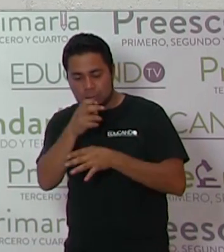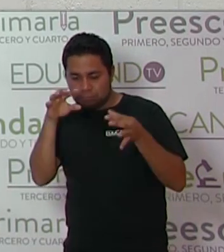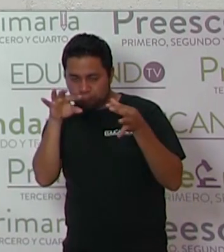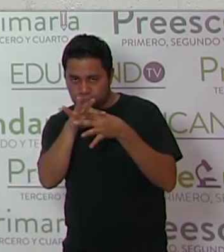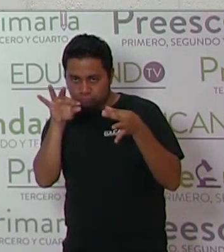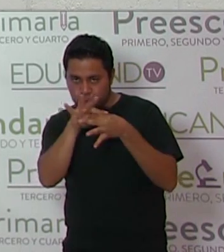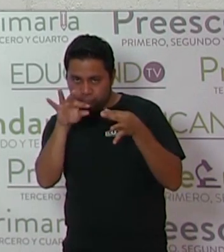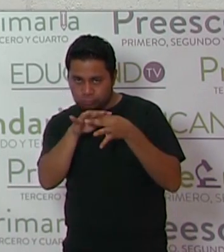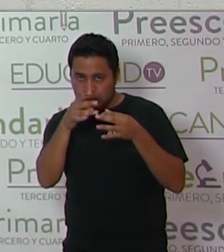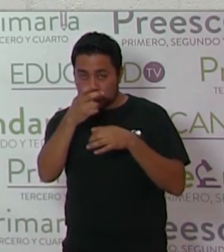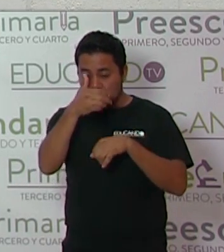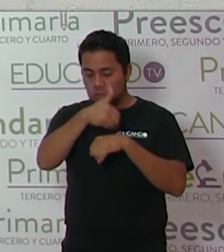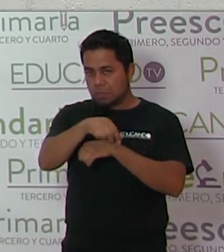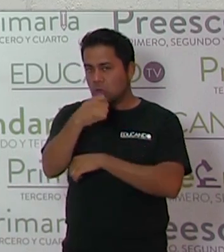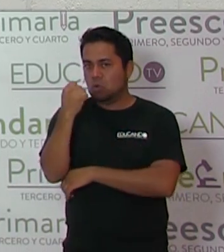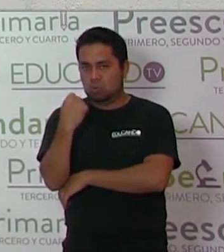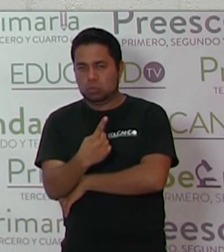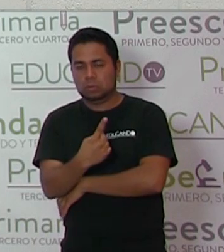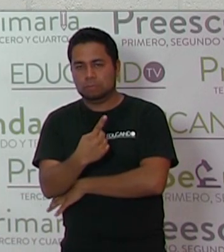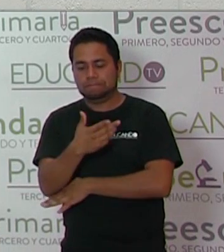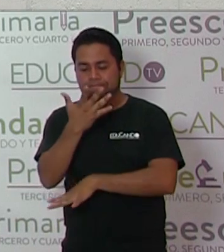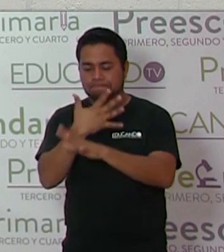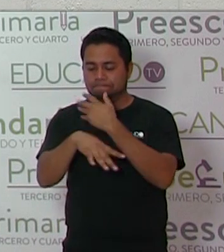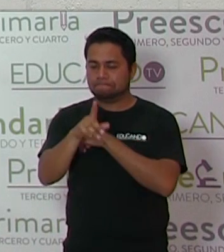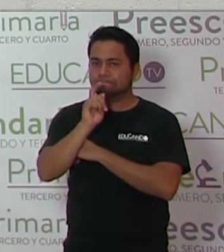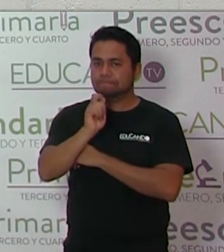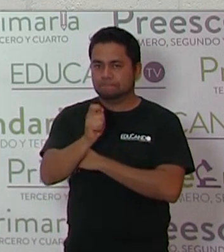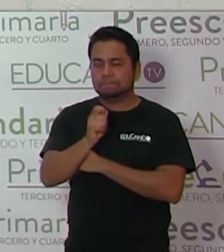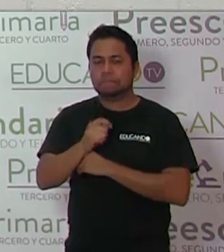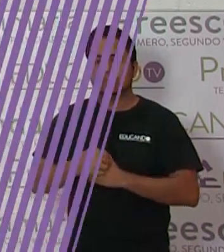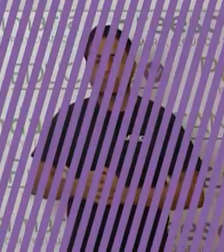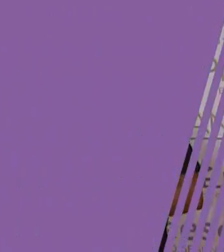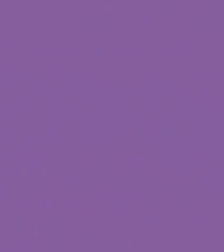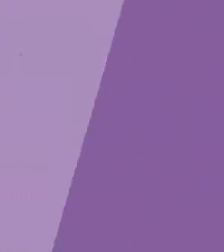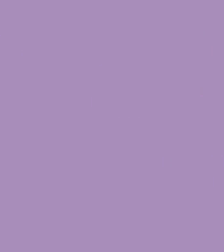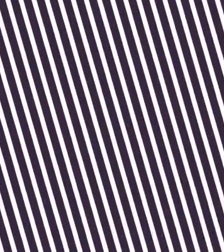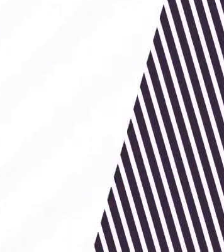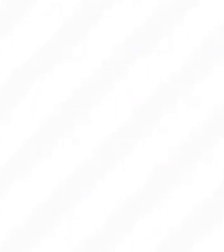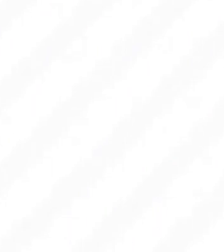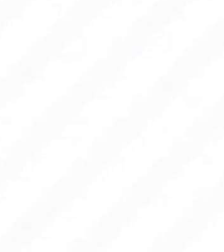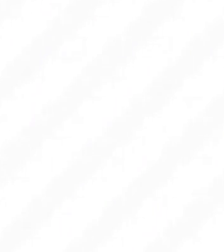narrativo es el número 1 y dice así: